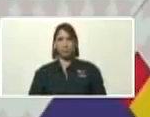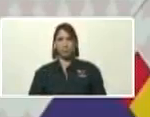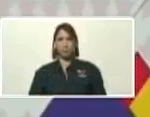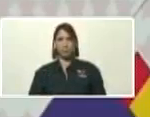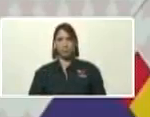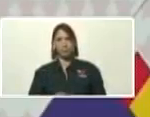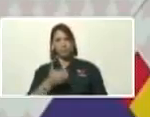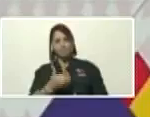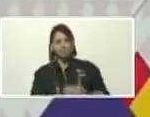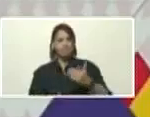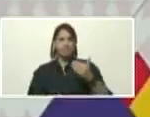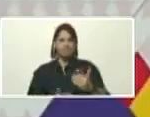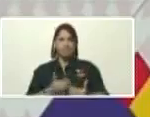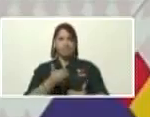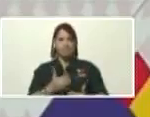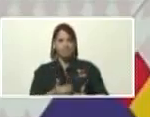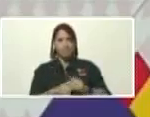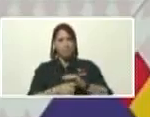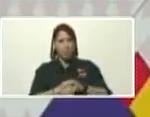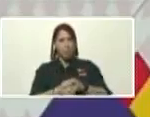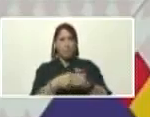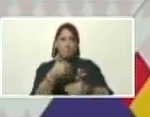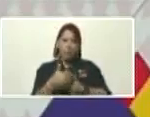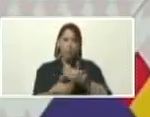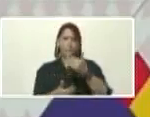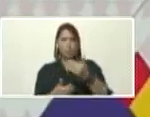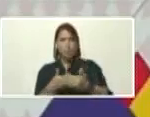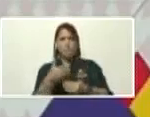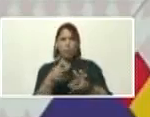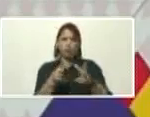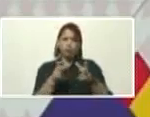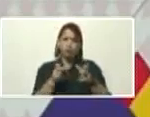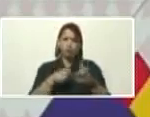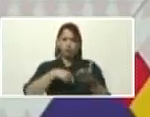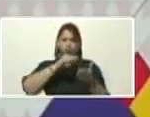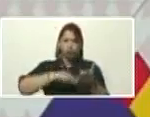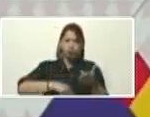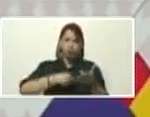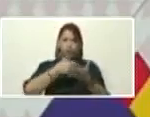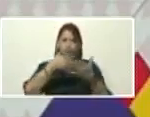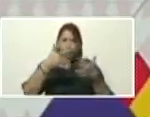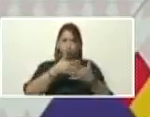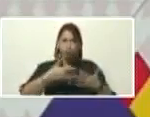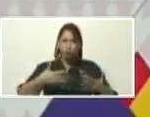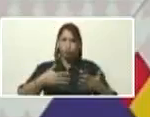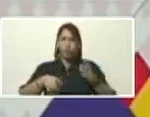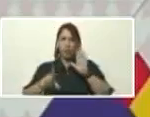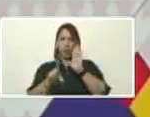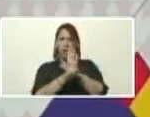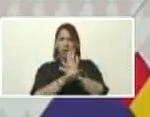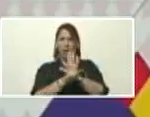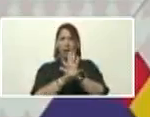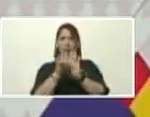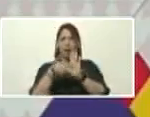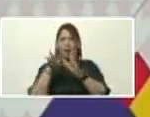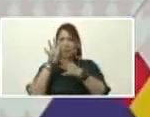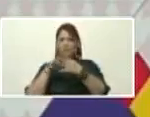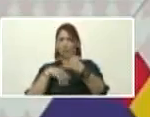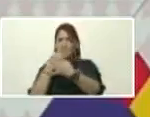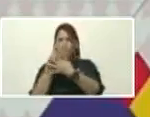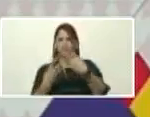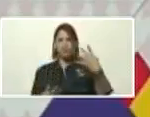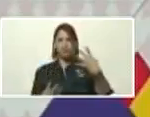Vamos avanzando paso a paso en los salarios, en los contratos colectivos, en las tablas